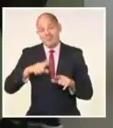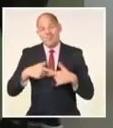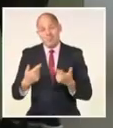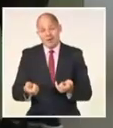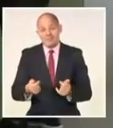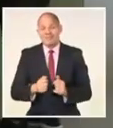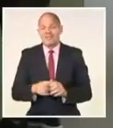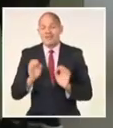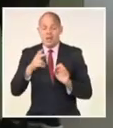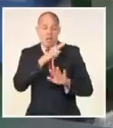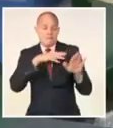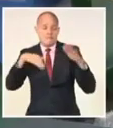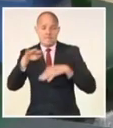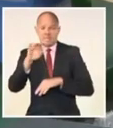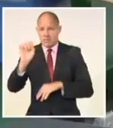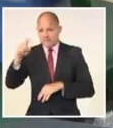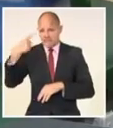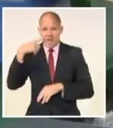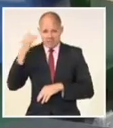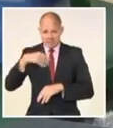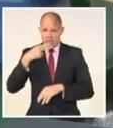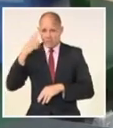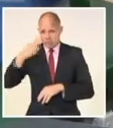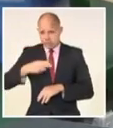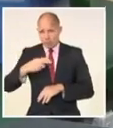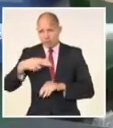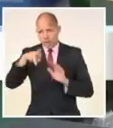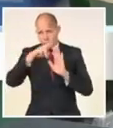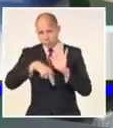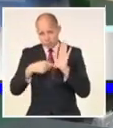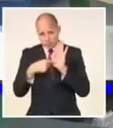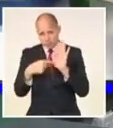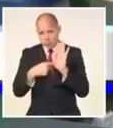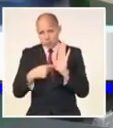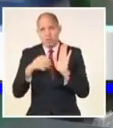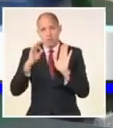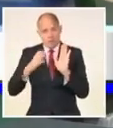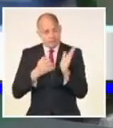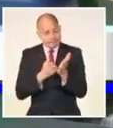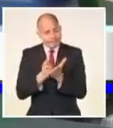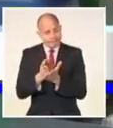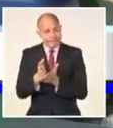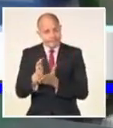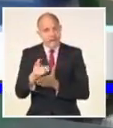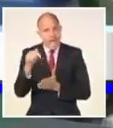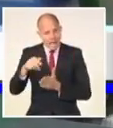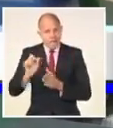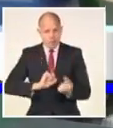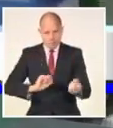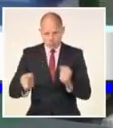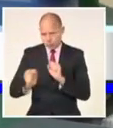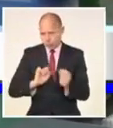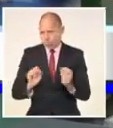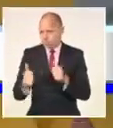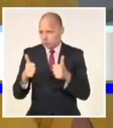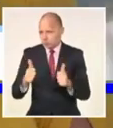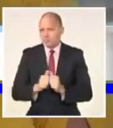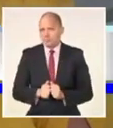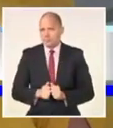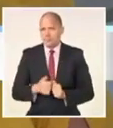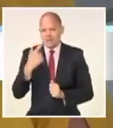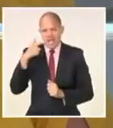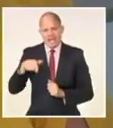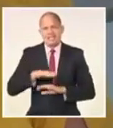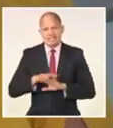ministro de la República, todas con seguimiento diario. En el Input se han ahorrado 9 megawatt hora. De esos